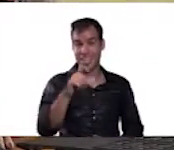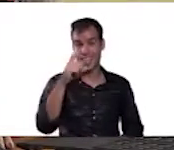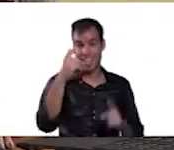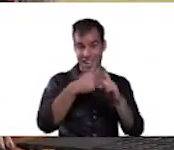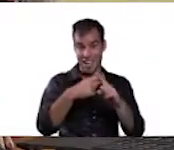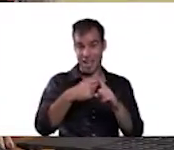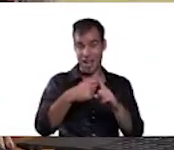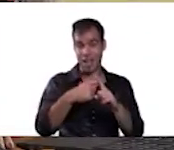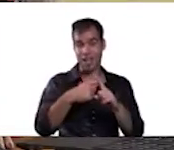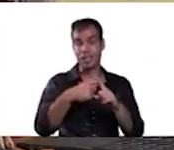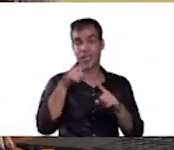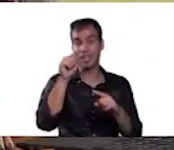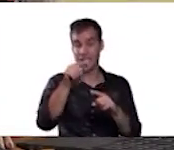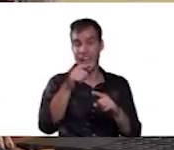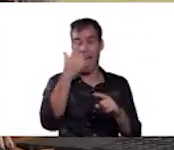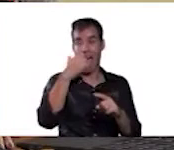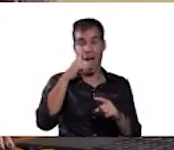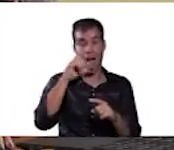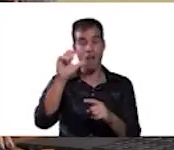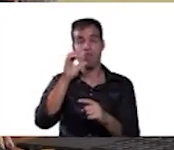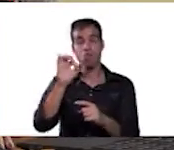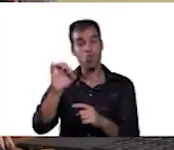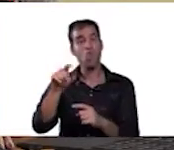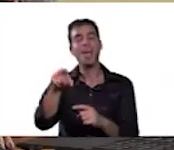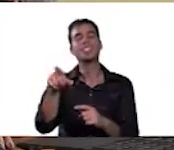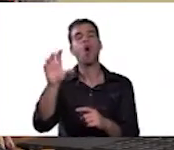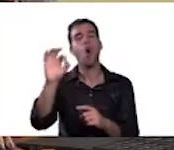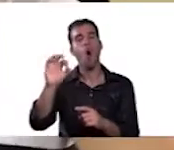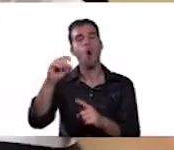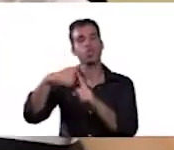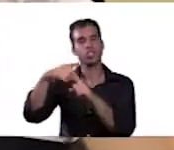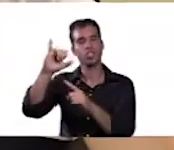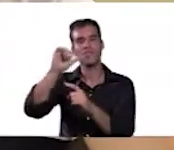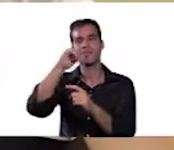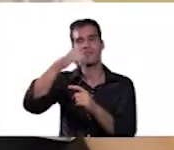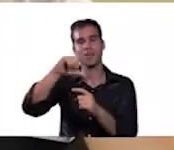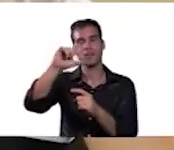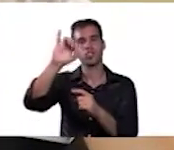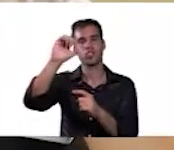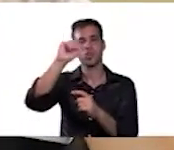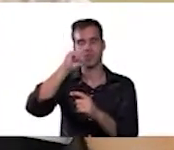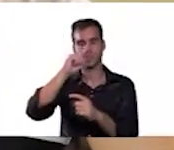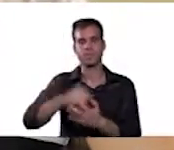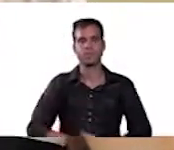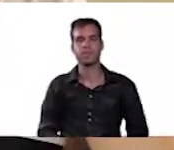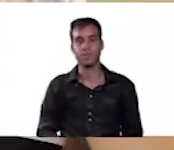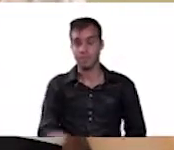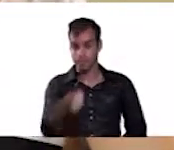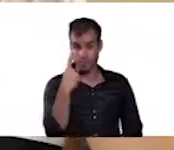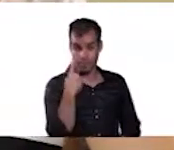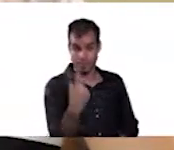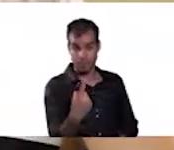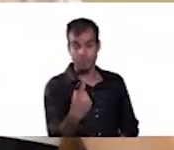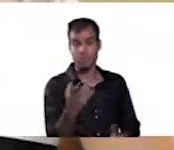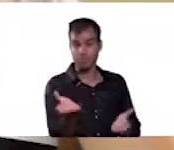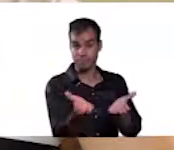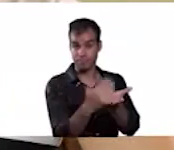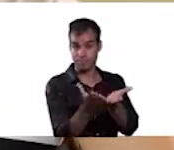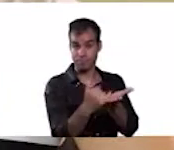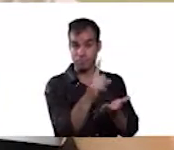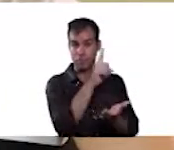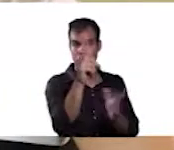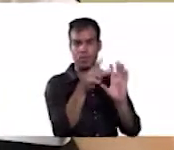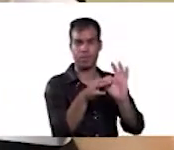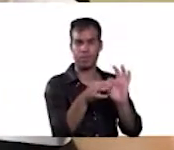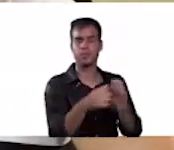reducción y que en el ánodo ocurre la oxidación. Van a ver que en el libro de texto de